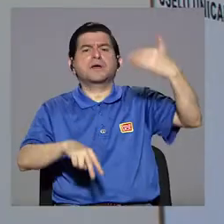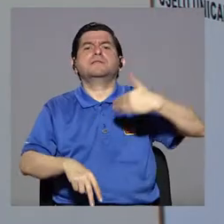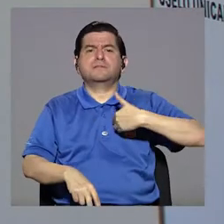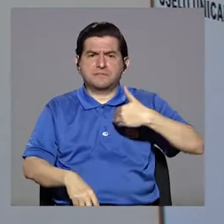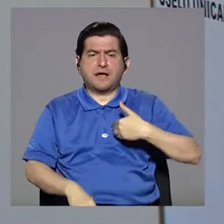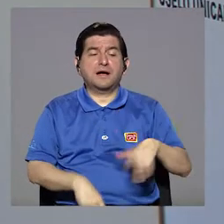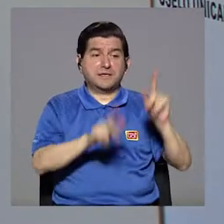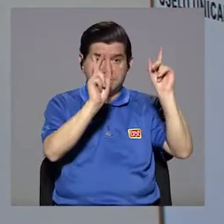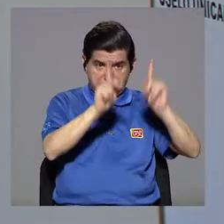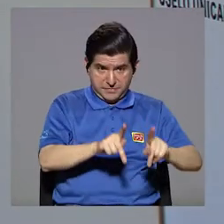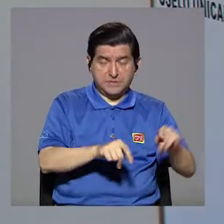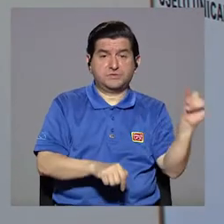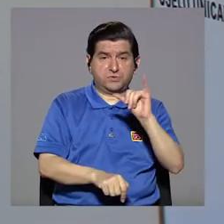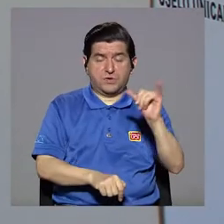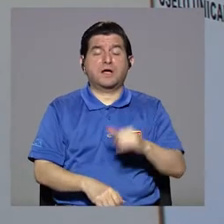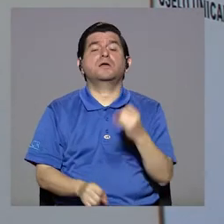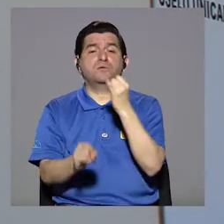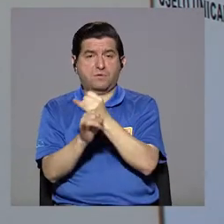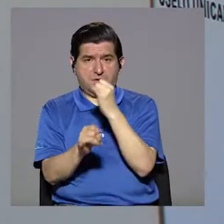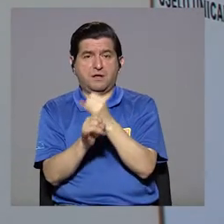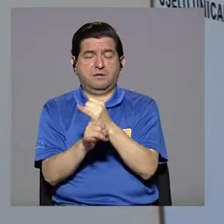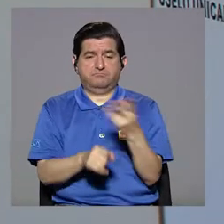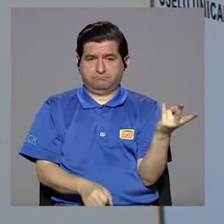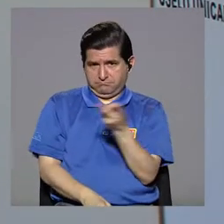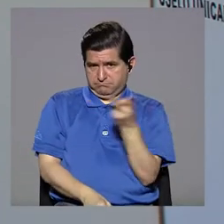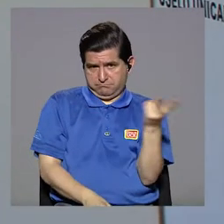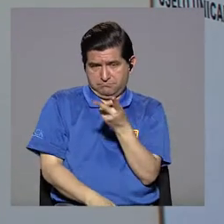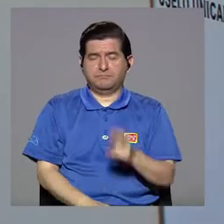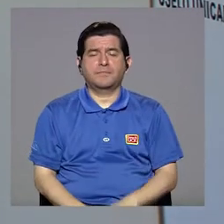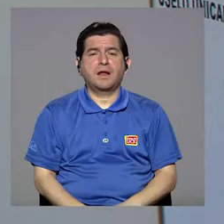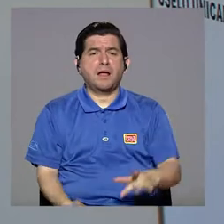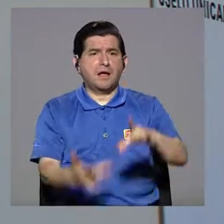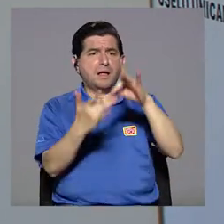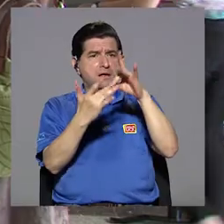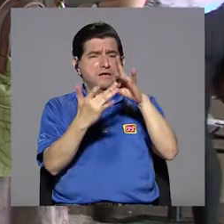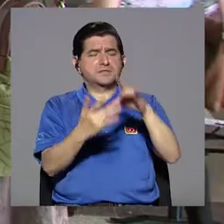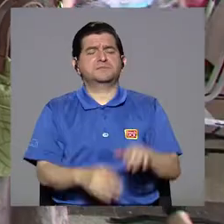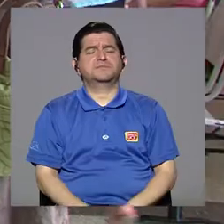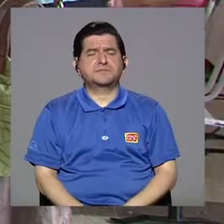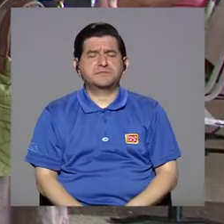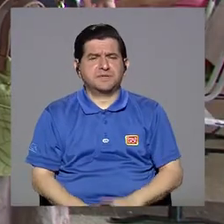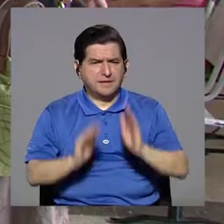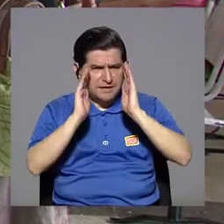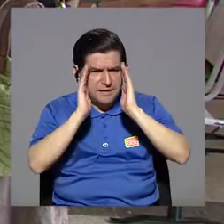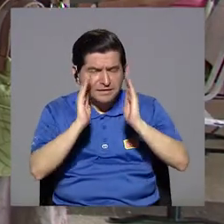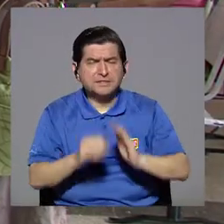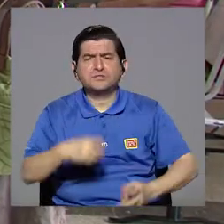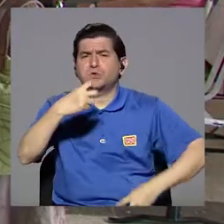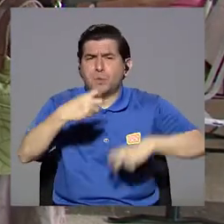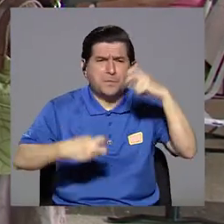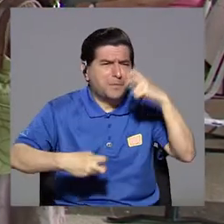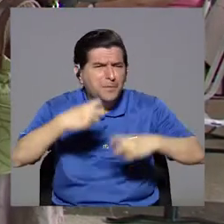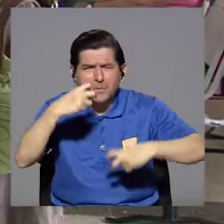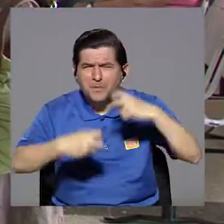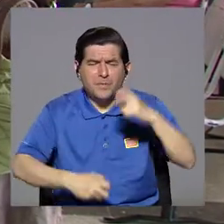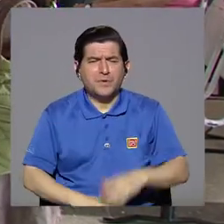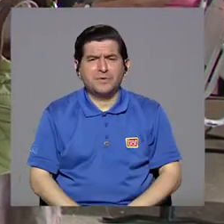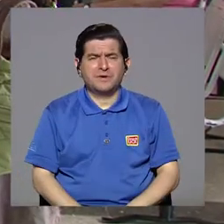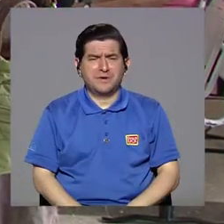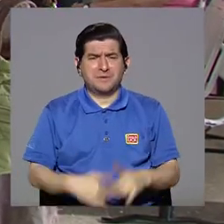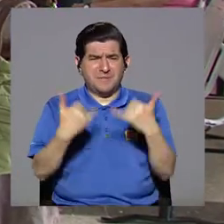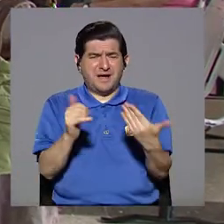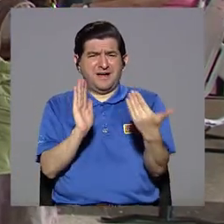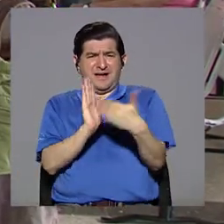que tenían no solo para el paciente sino también para la institución sobre todo tomando en consideración que los grandes problemas que estamos